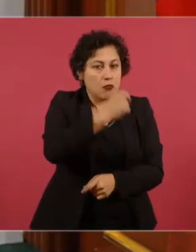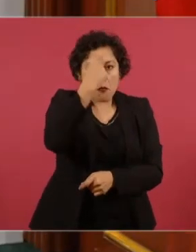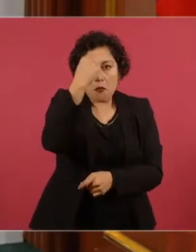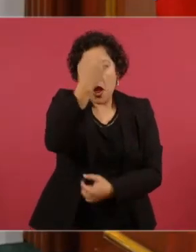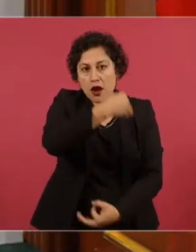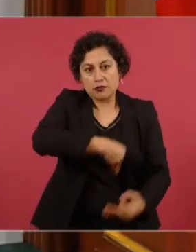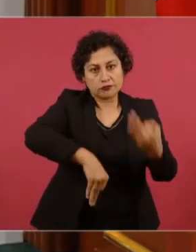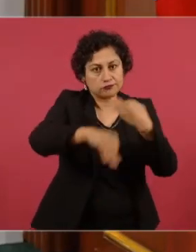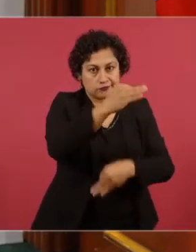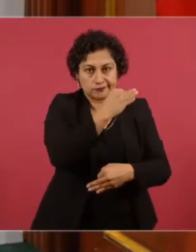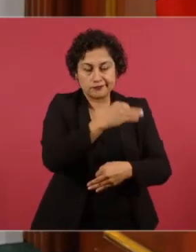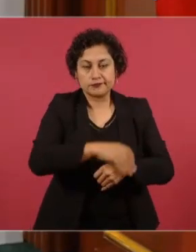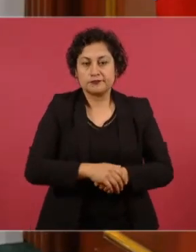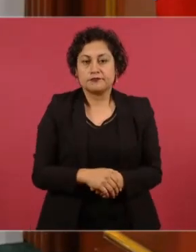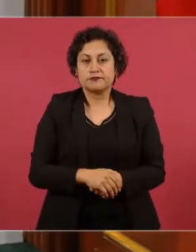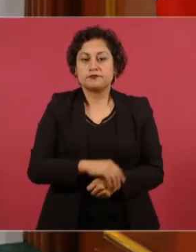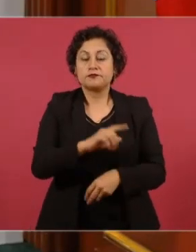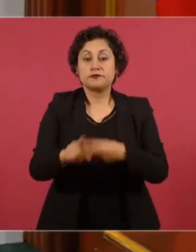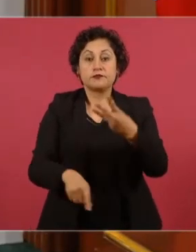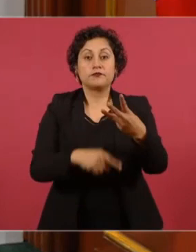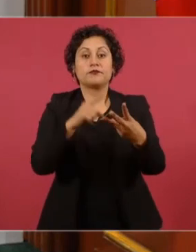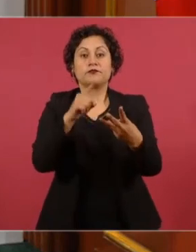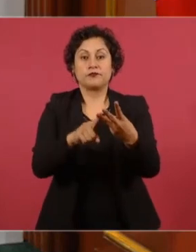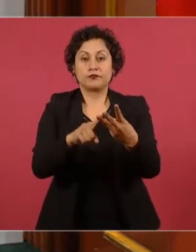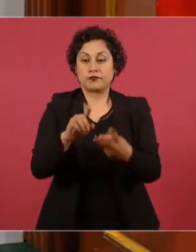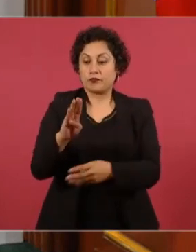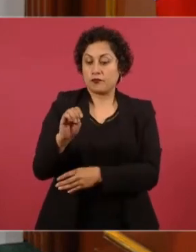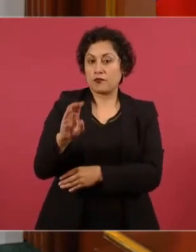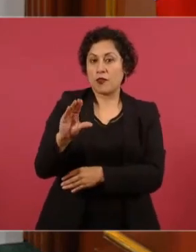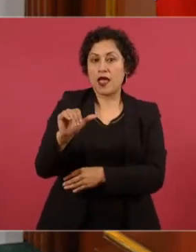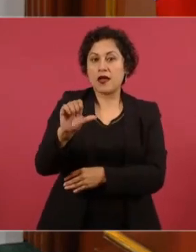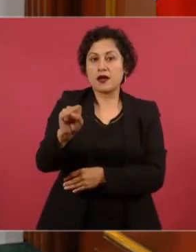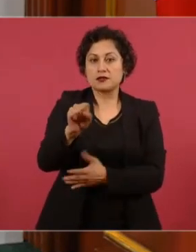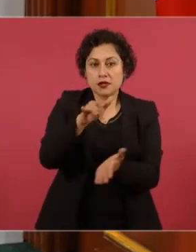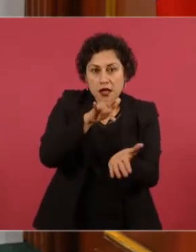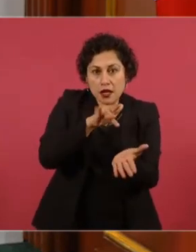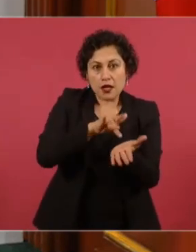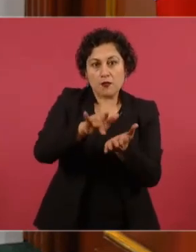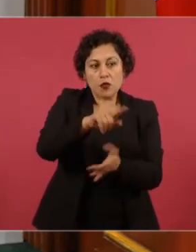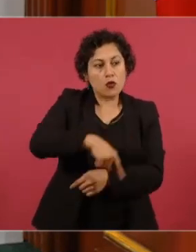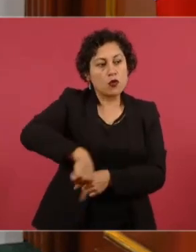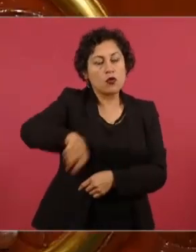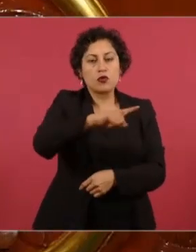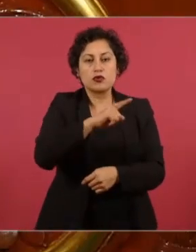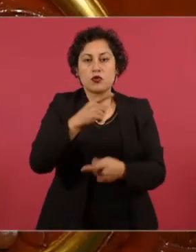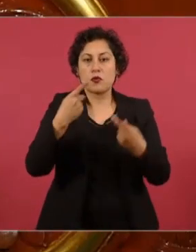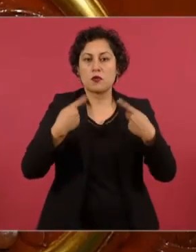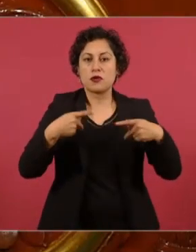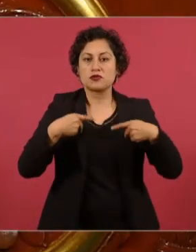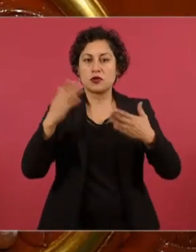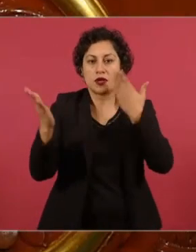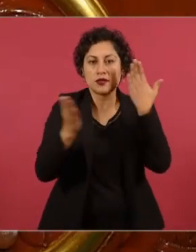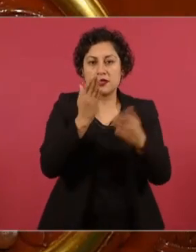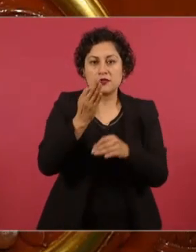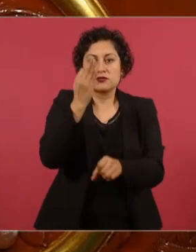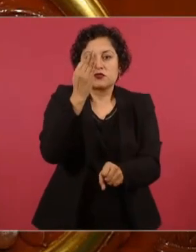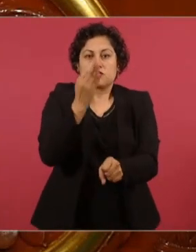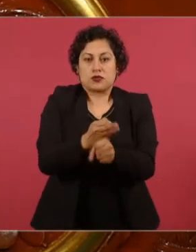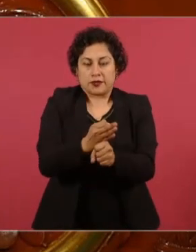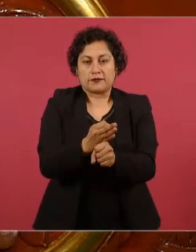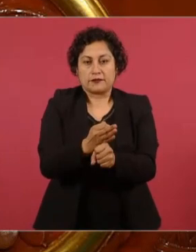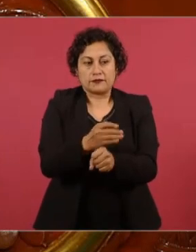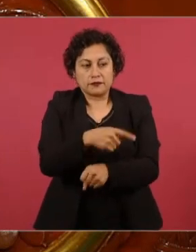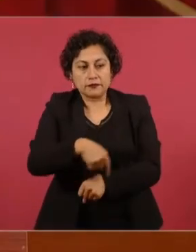Tres, otorgar becas a estudiantes de familias pobres en todos los niveles de